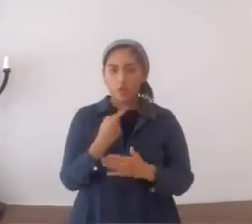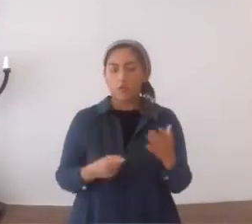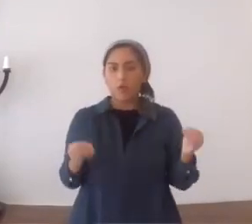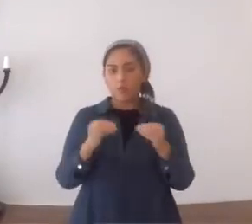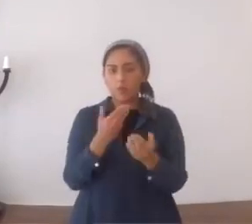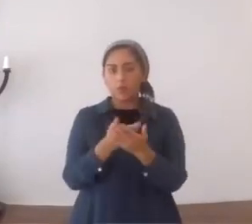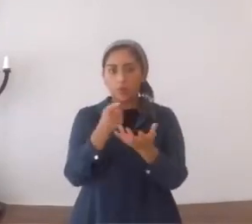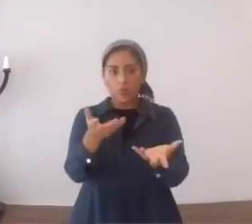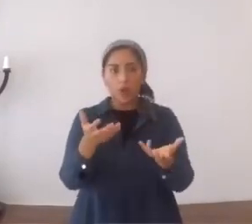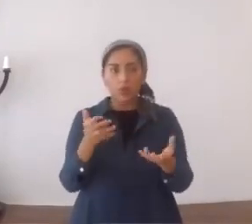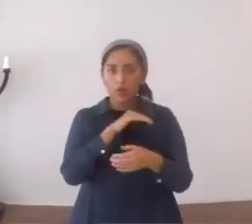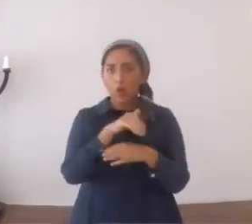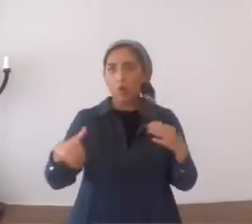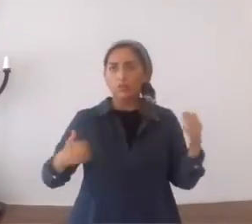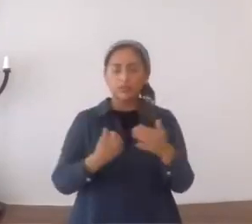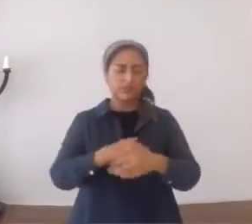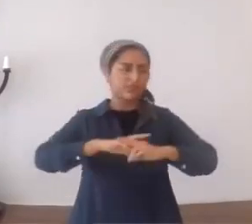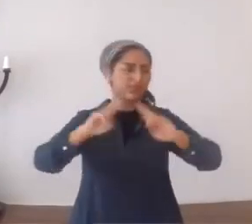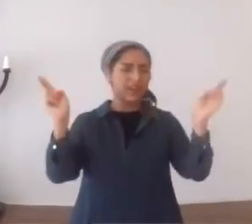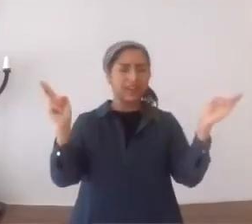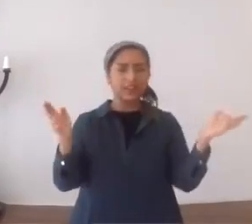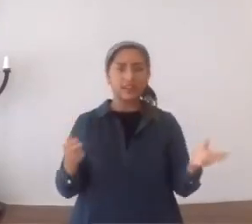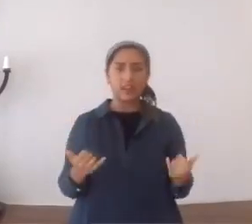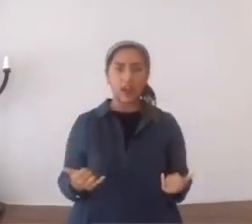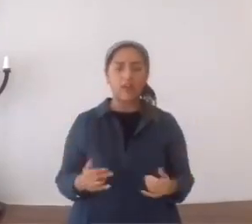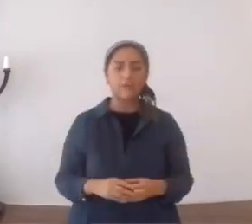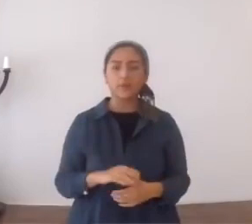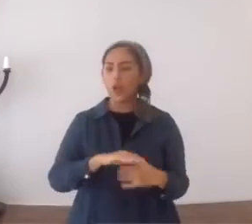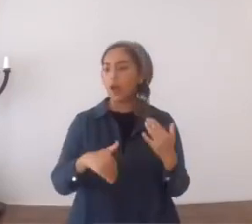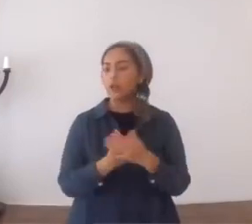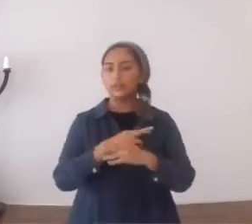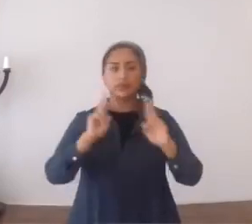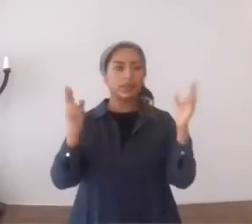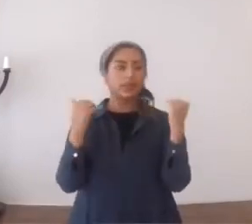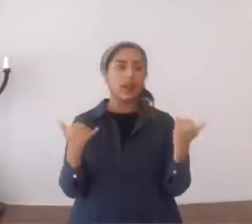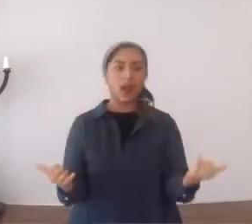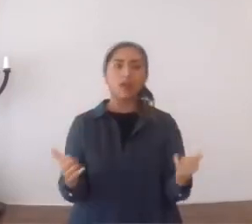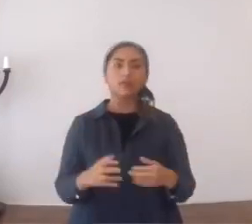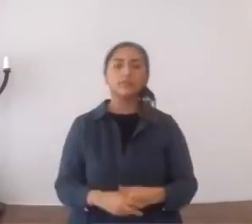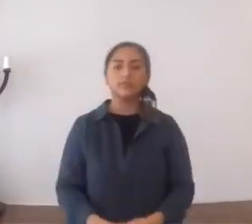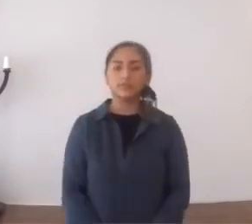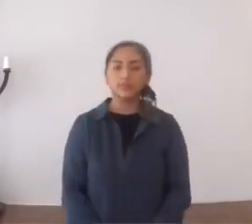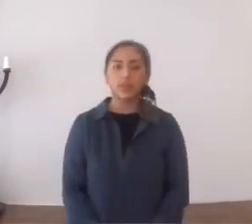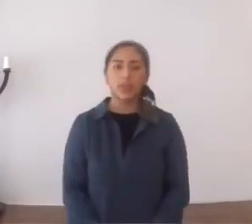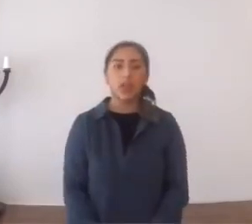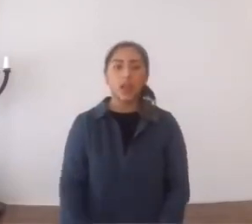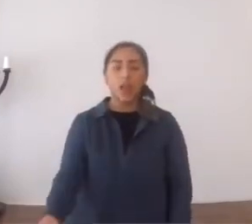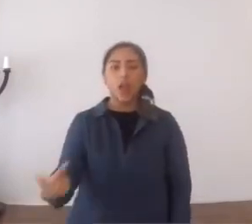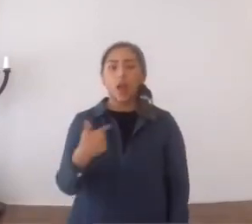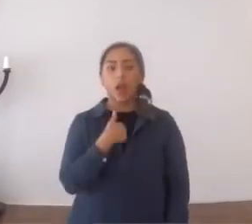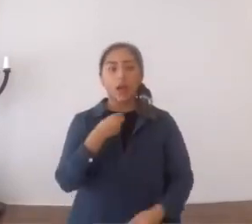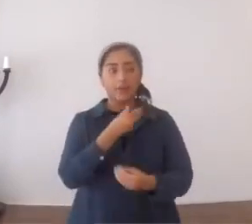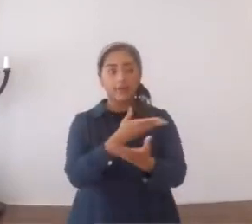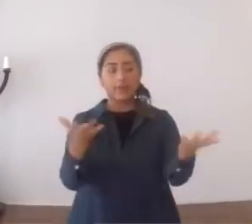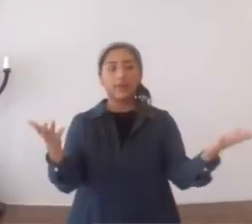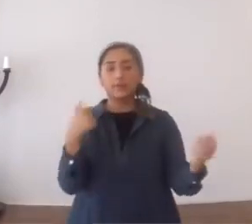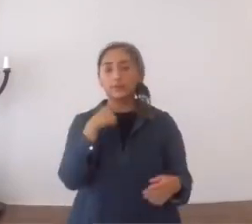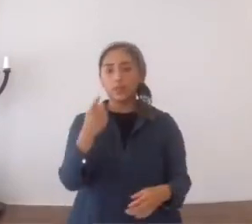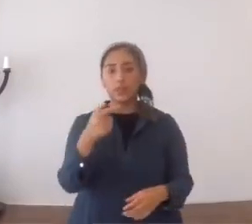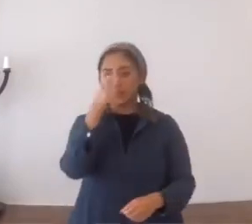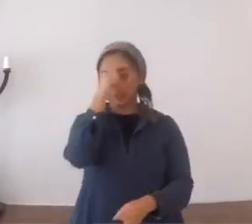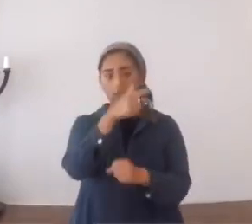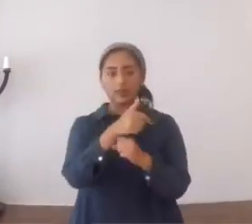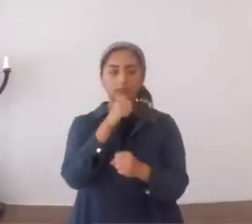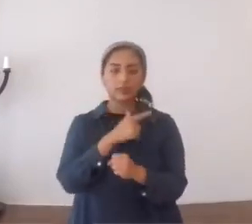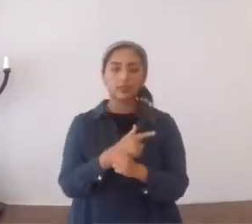¿Qué más pruebas quieres? Todo está listo ya. Todo está listo ya. Yo les estoy diciendo a los